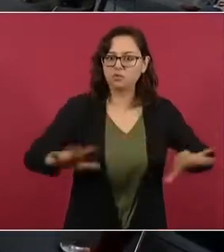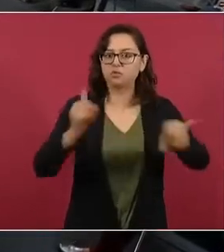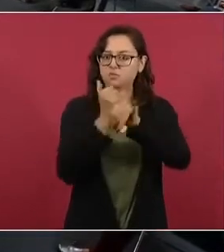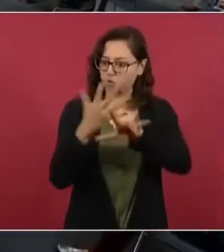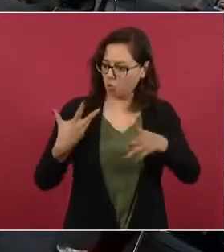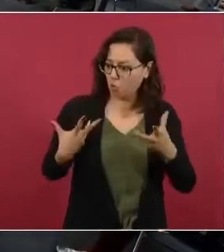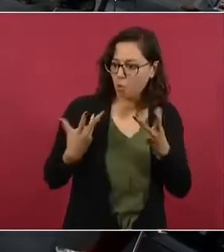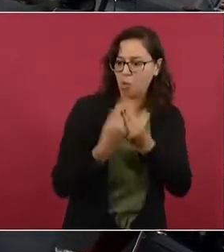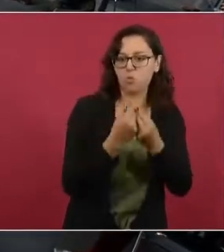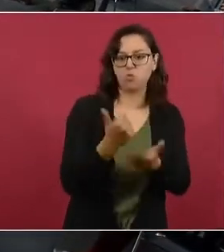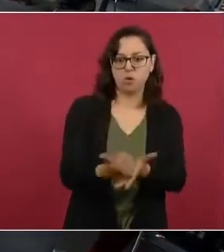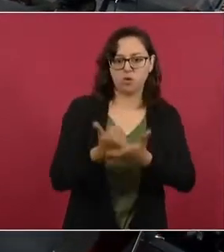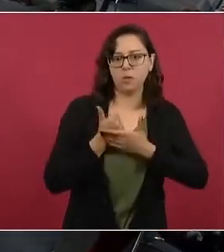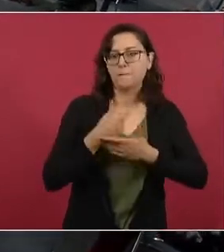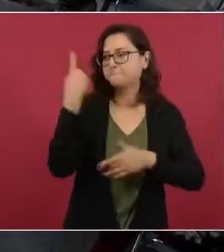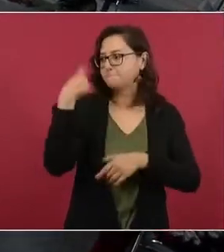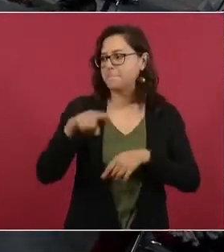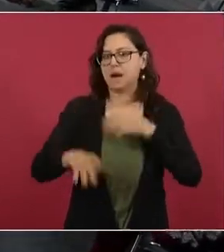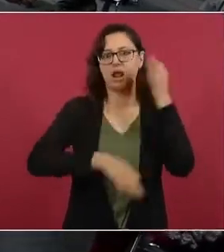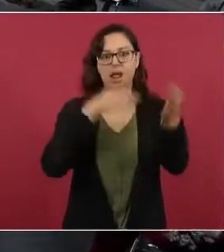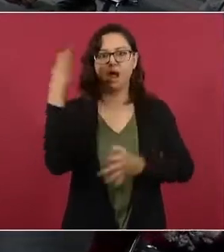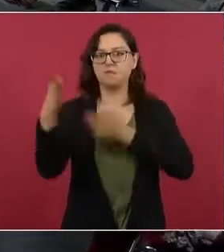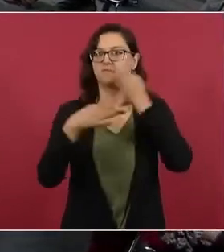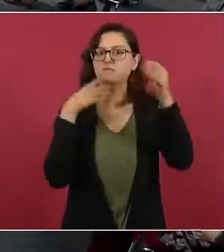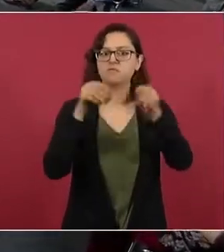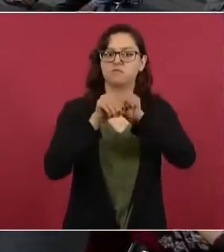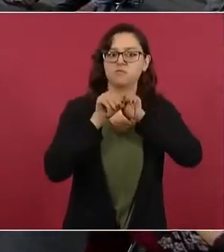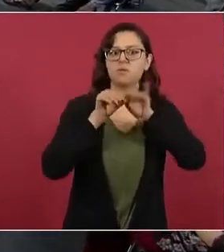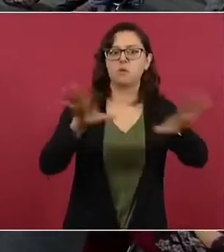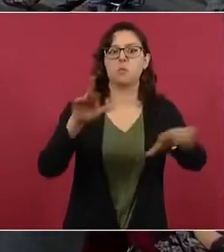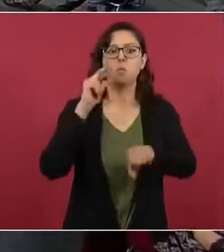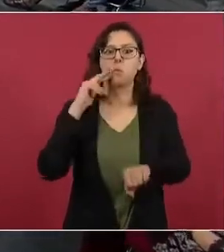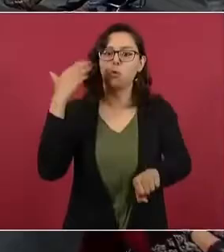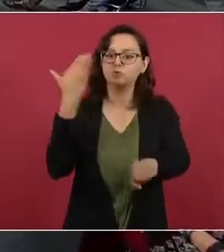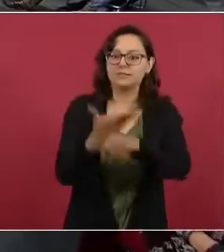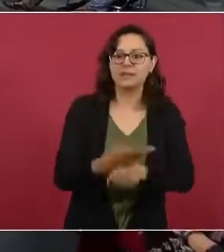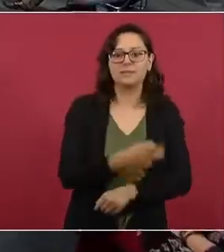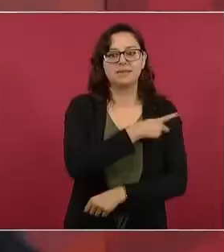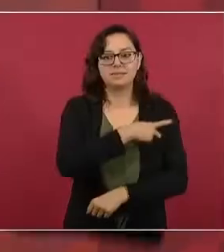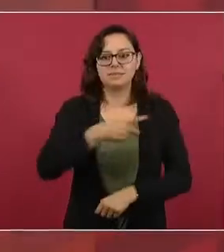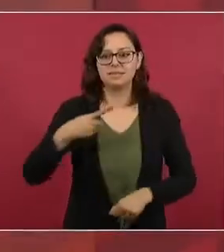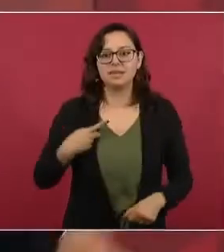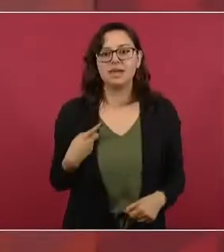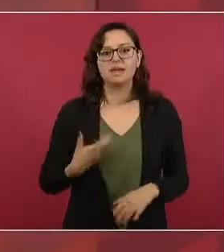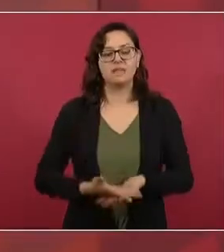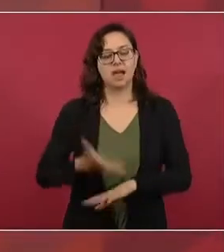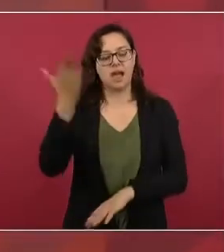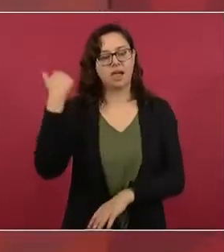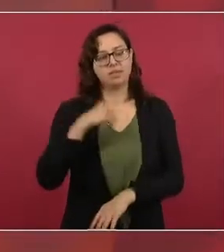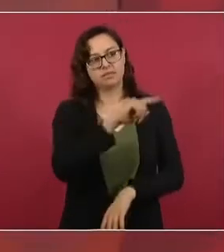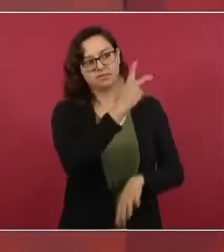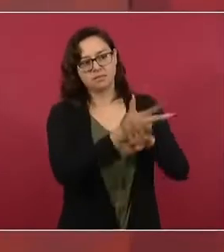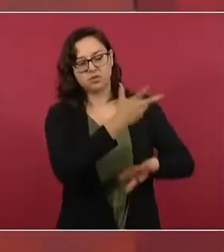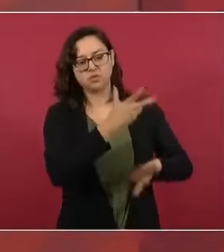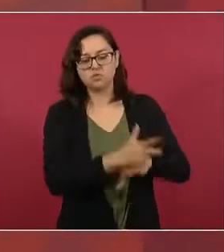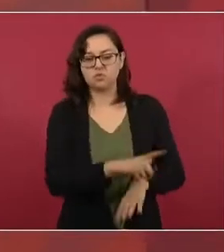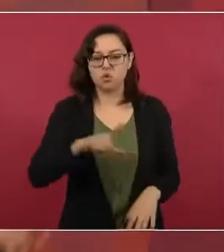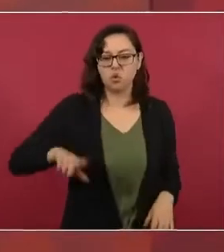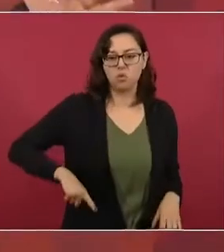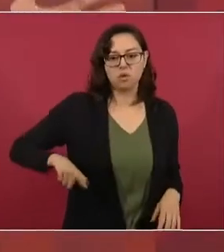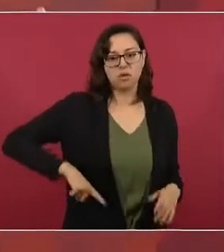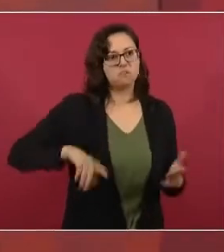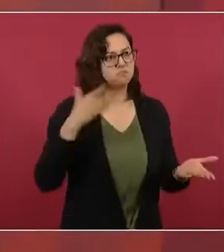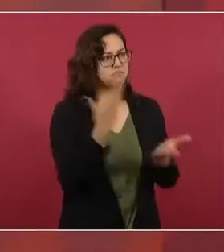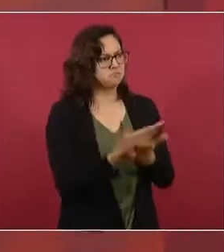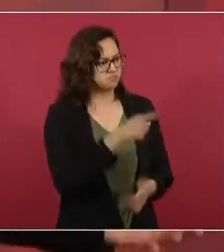labor. Es una de las cosas que nosotros le planteamos al gobierno de Estados Unidos. ¿Dónde están